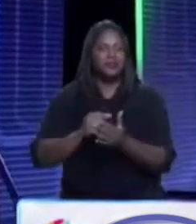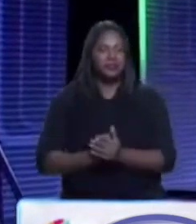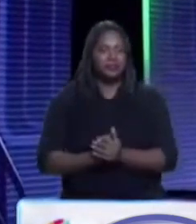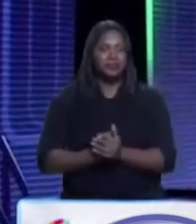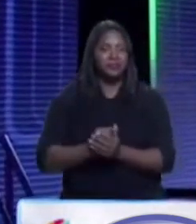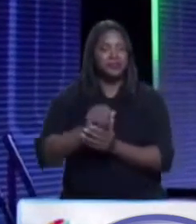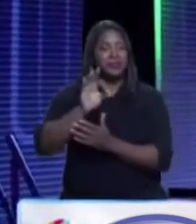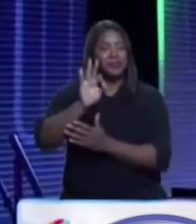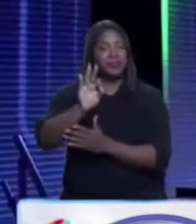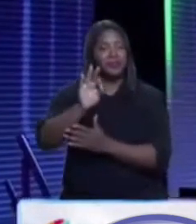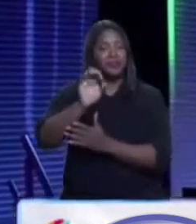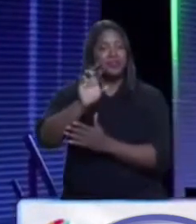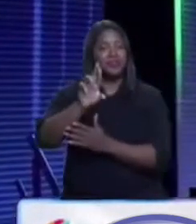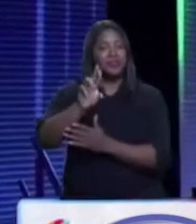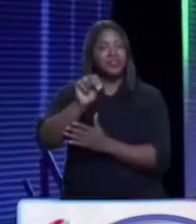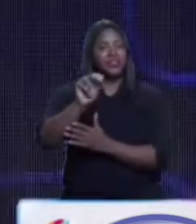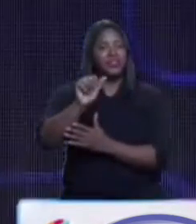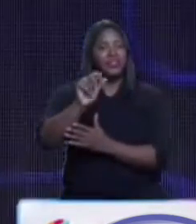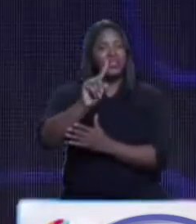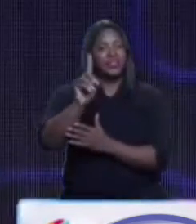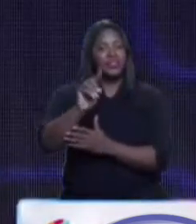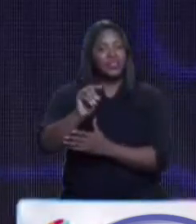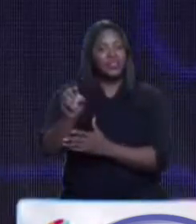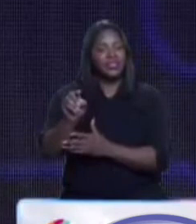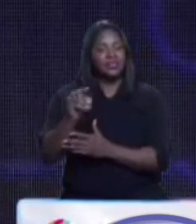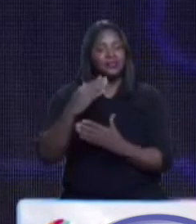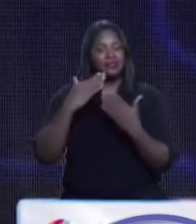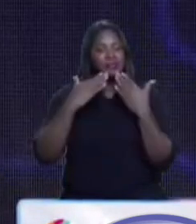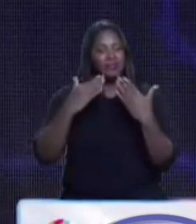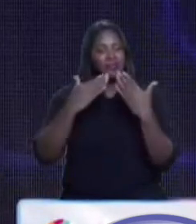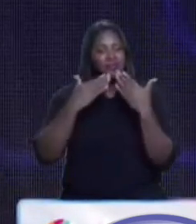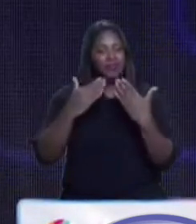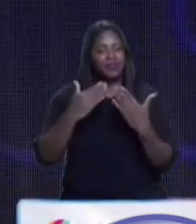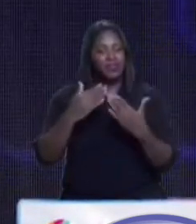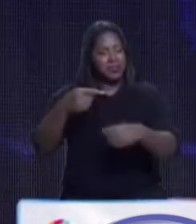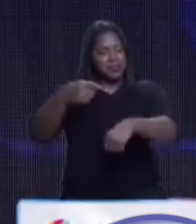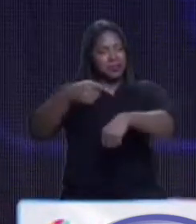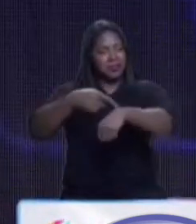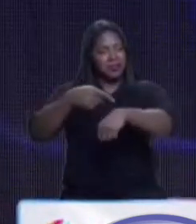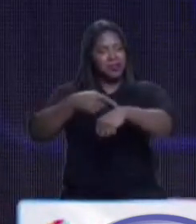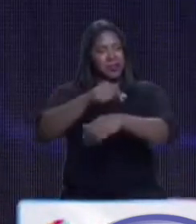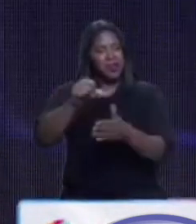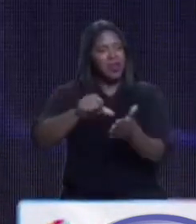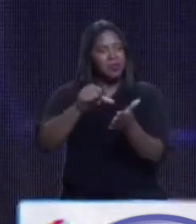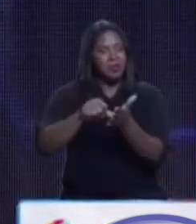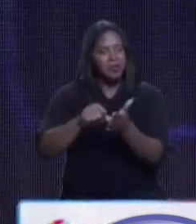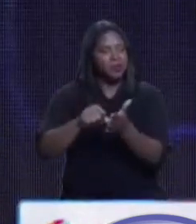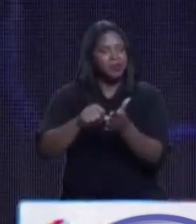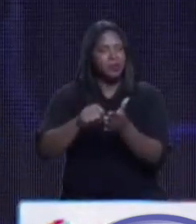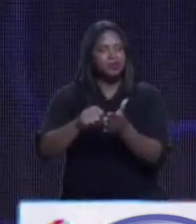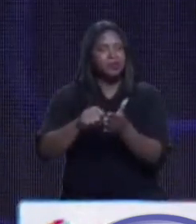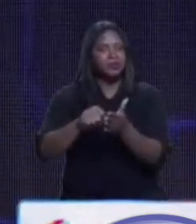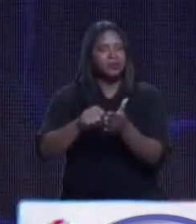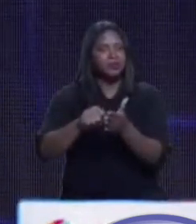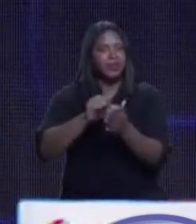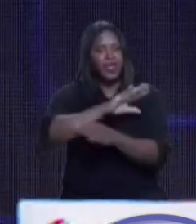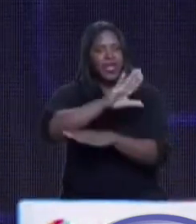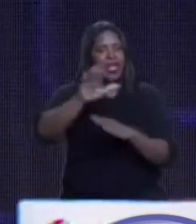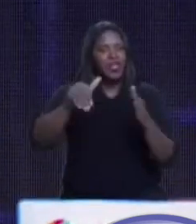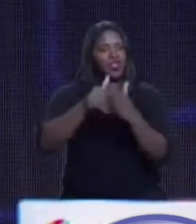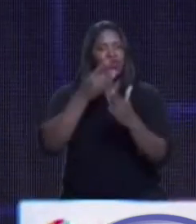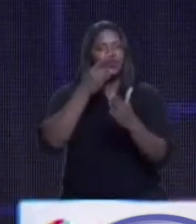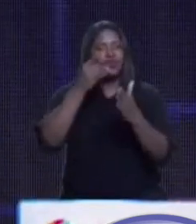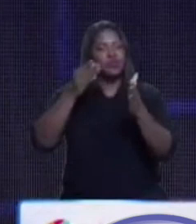Fernández, sus palabras de cierre. Muchas gracias. En este momento no le quiero hablar solo a los capitaleños, le quiero hablar a todos los